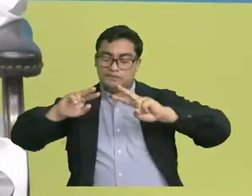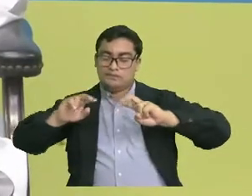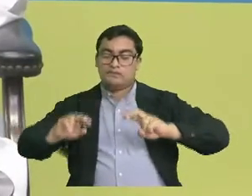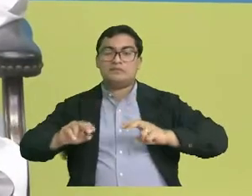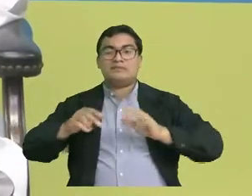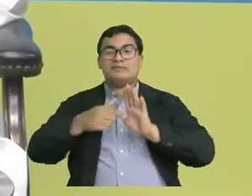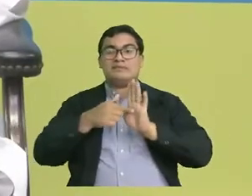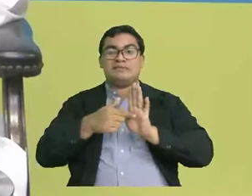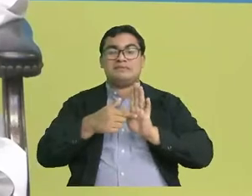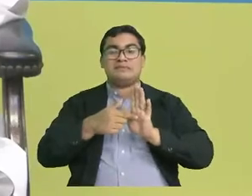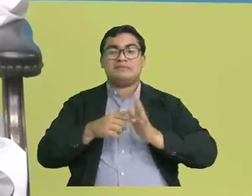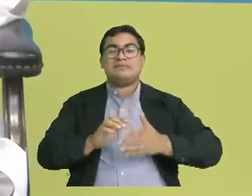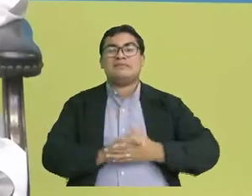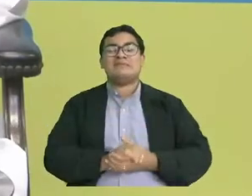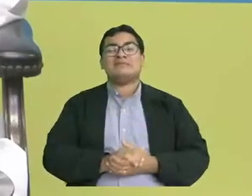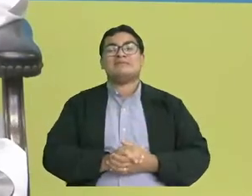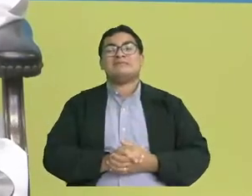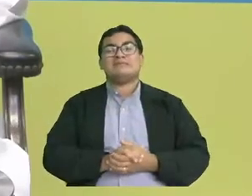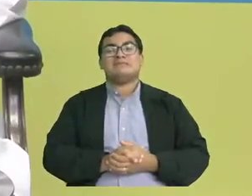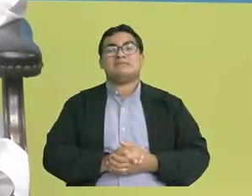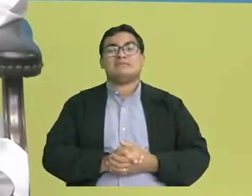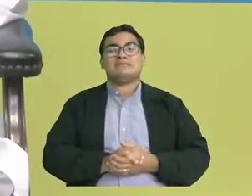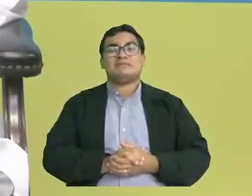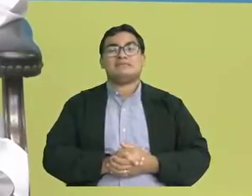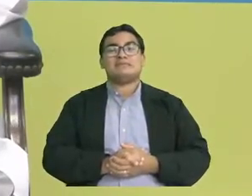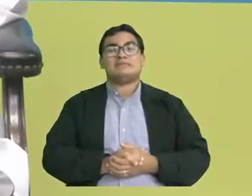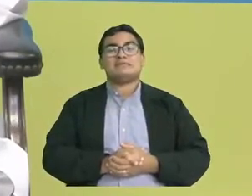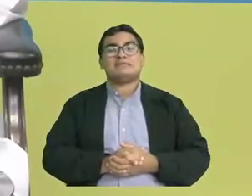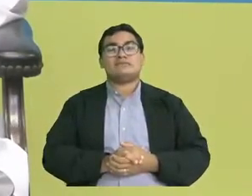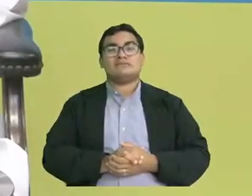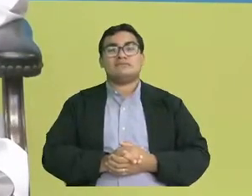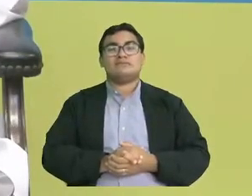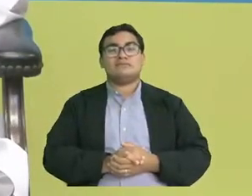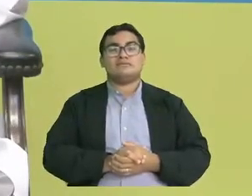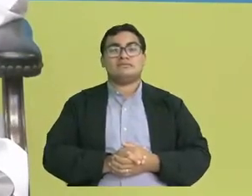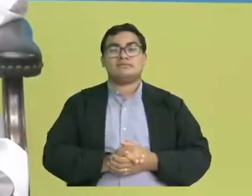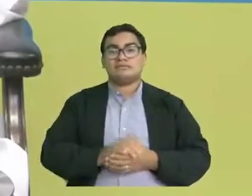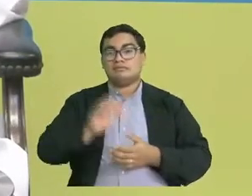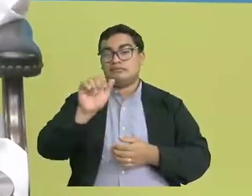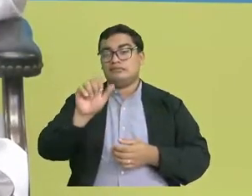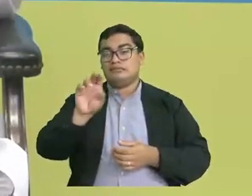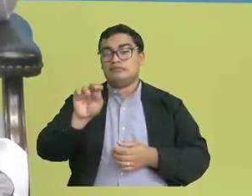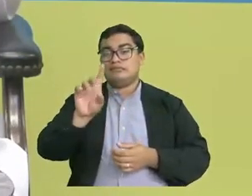Por ejemplo, el síndrome de insensibilidad androgénica,